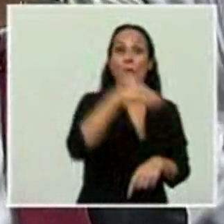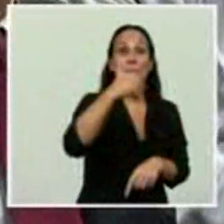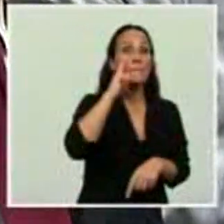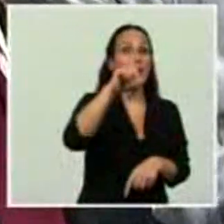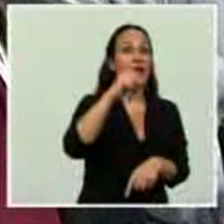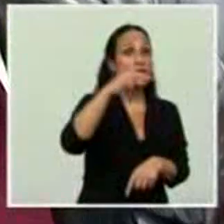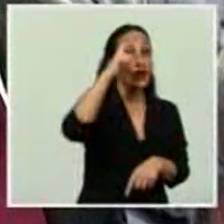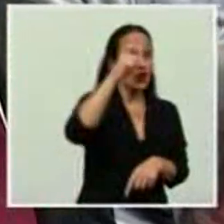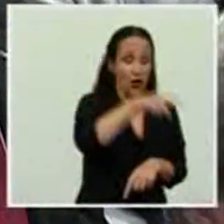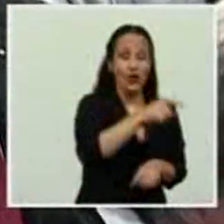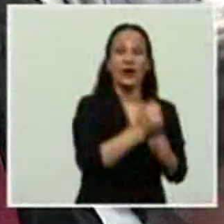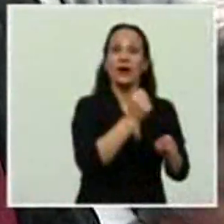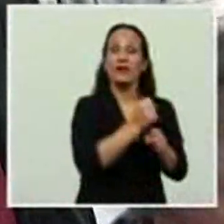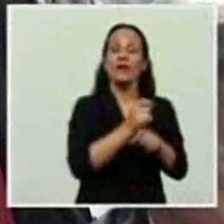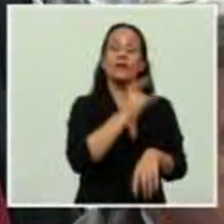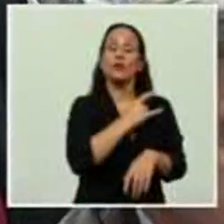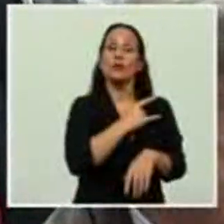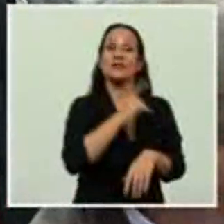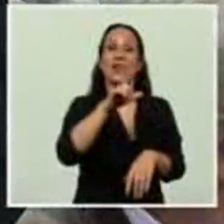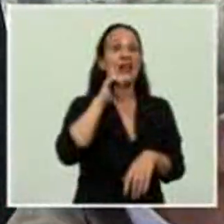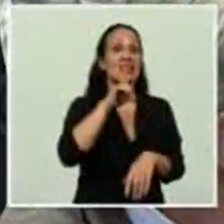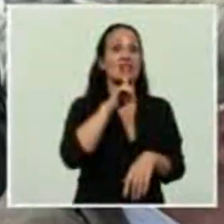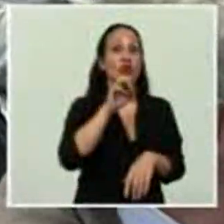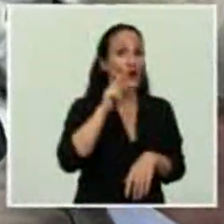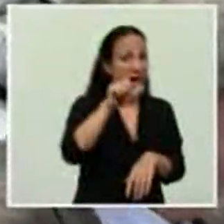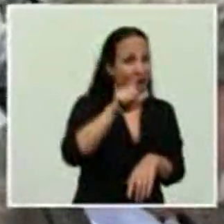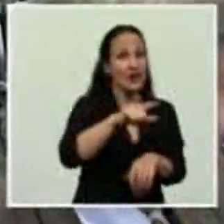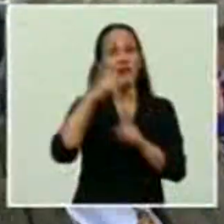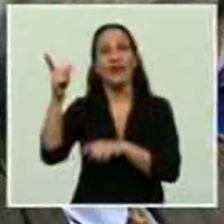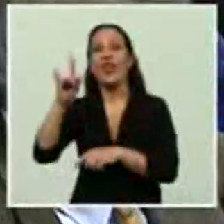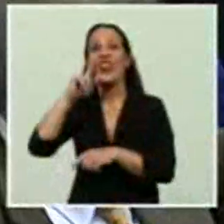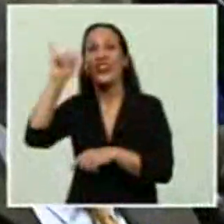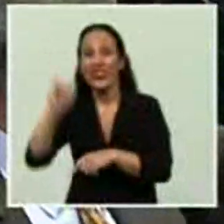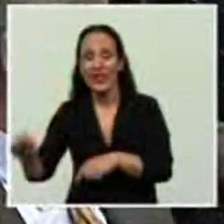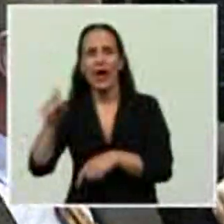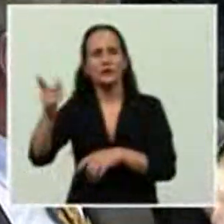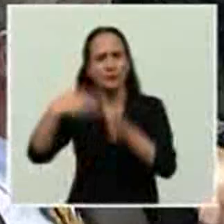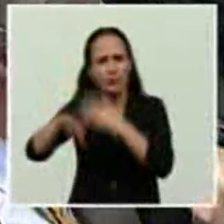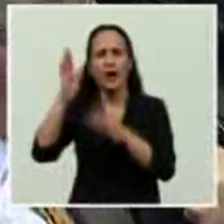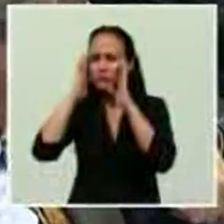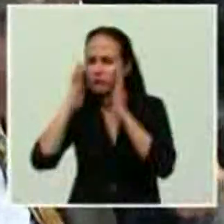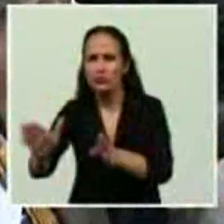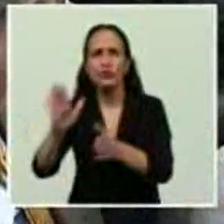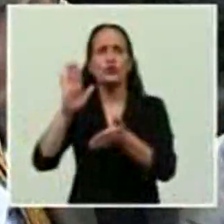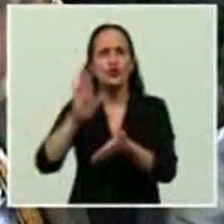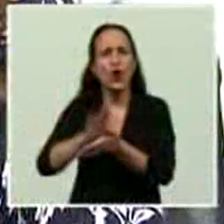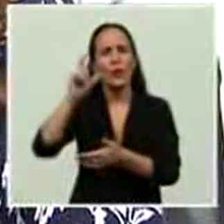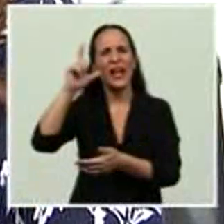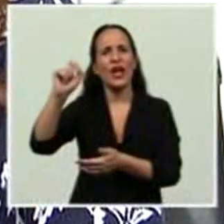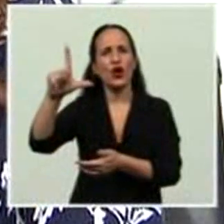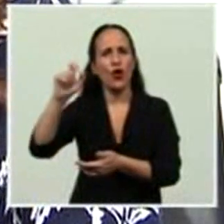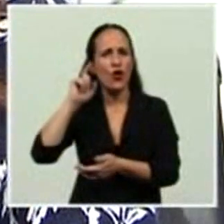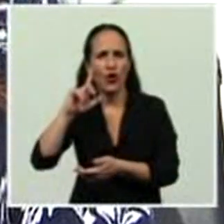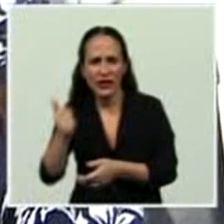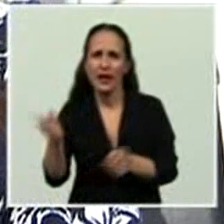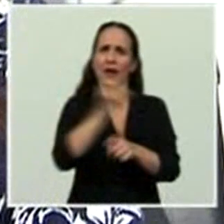titular ordinario de la Universidad Nacional del litoral y bueno eh doctora Sandra Díaz especialista en ecología vegetal y biodiversidad Dr Carlos